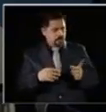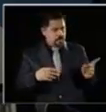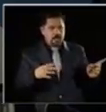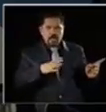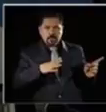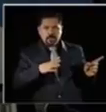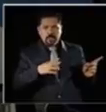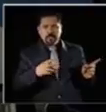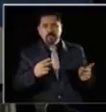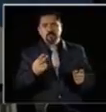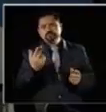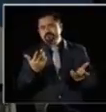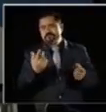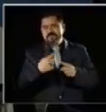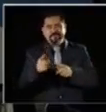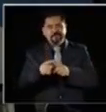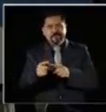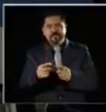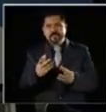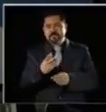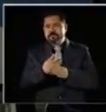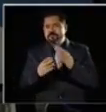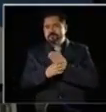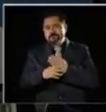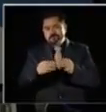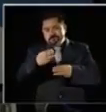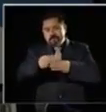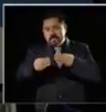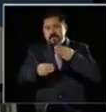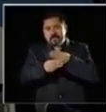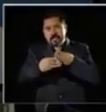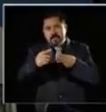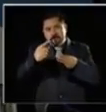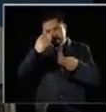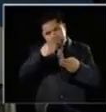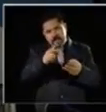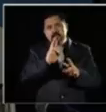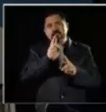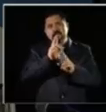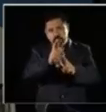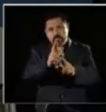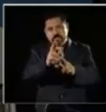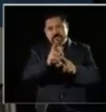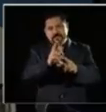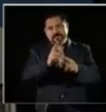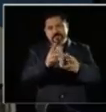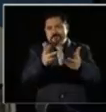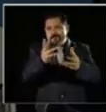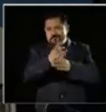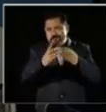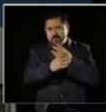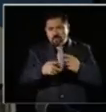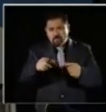el kit de la herramienta para tomar como primer respondiente todas sus acciones. ¿Crearía un servicio